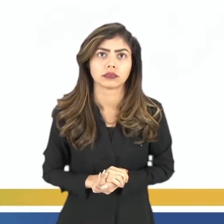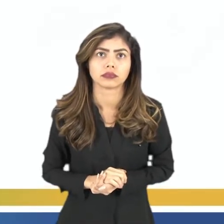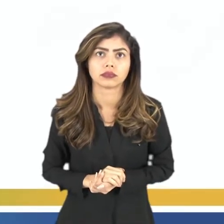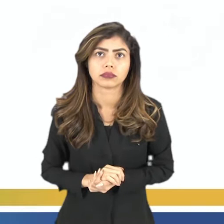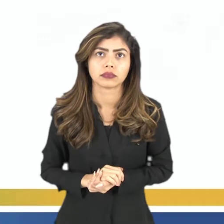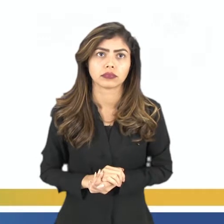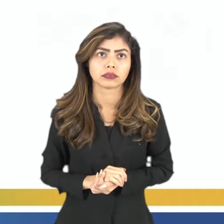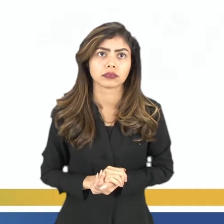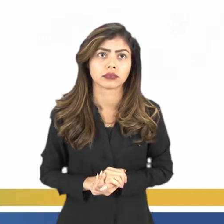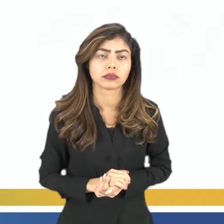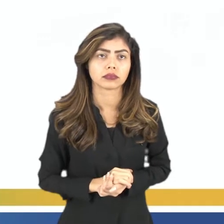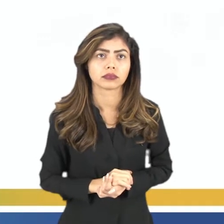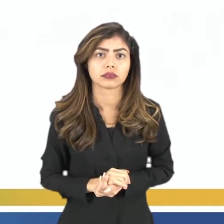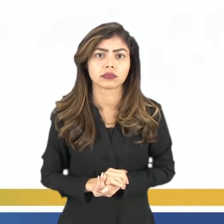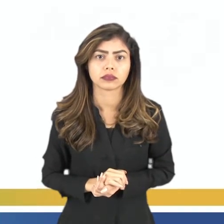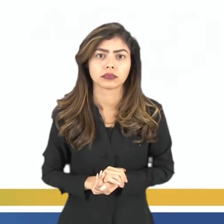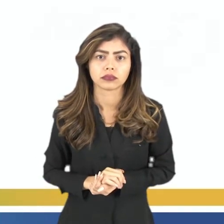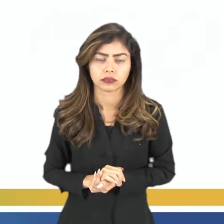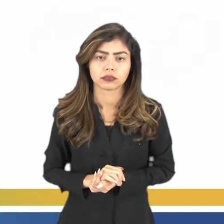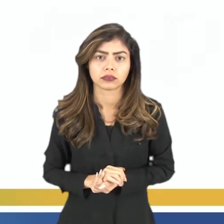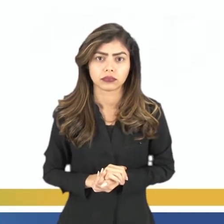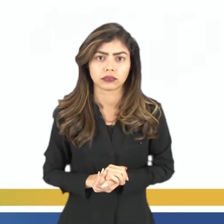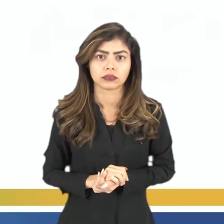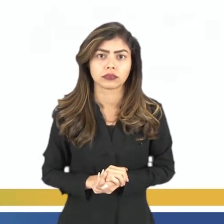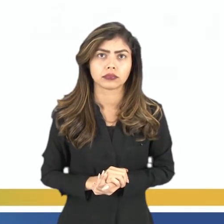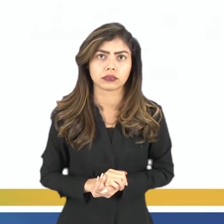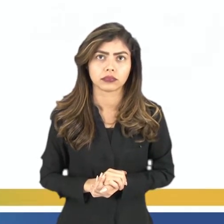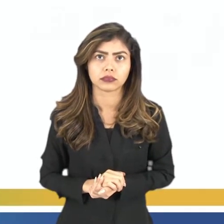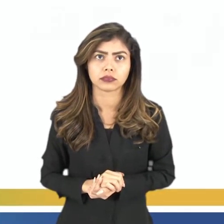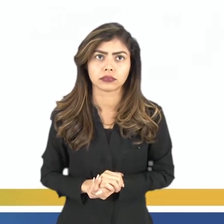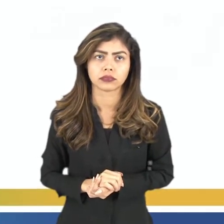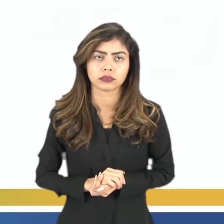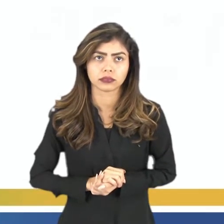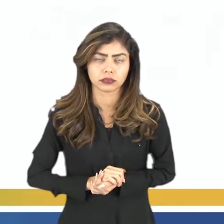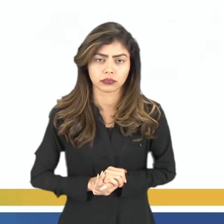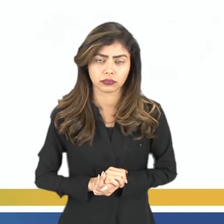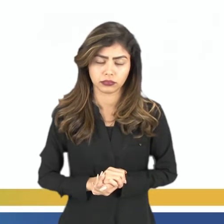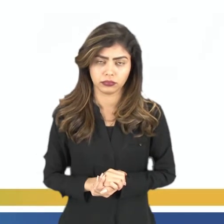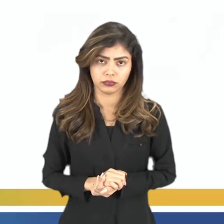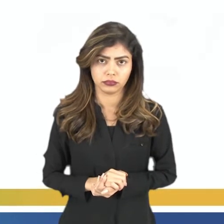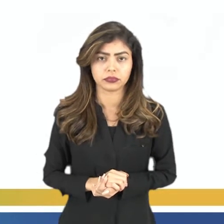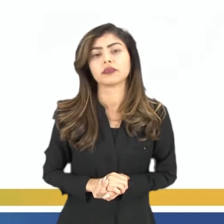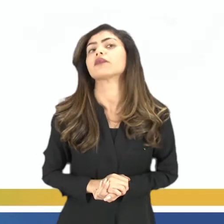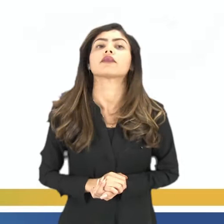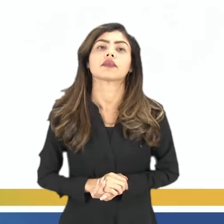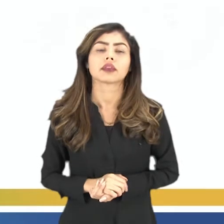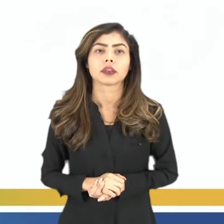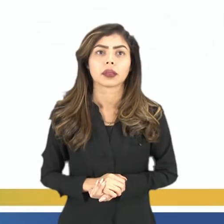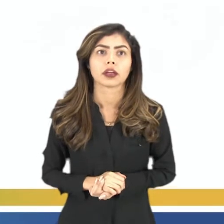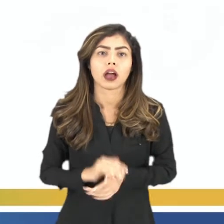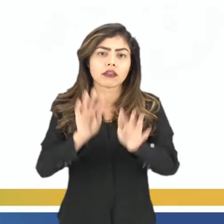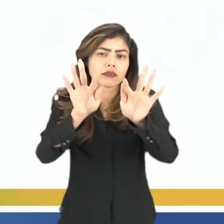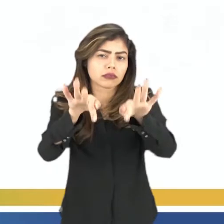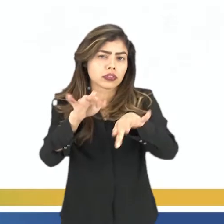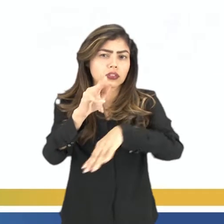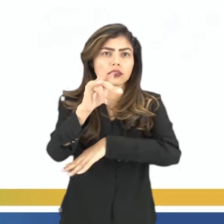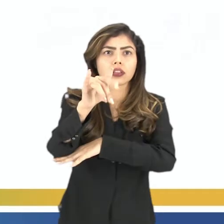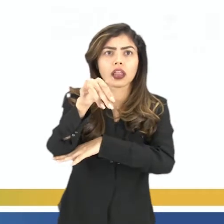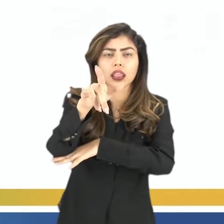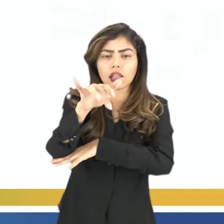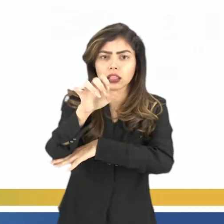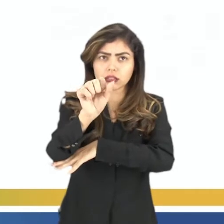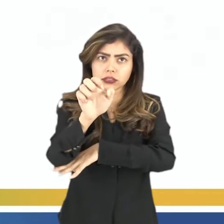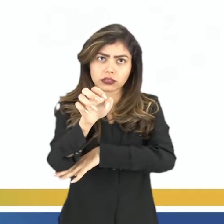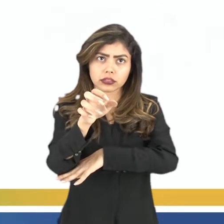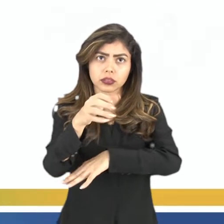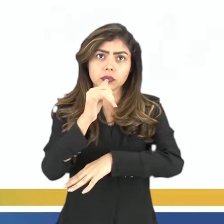eso, consiguiente o por consiguiente, de ahí que, por ende, ¿ok? Y las